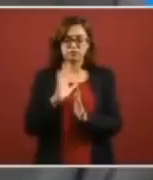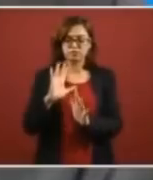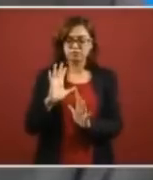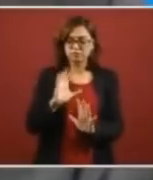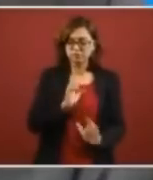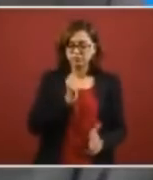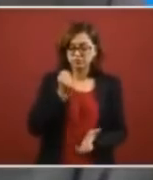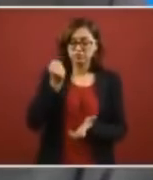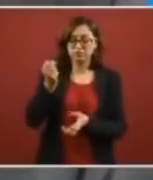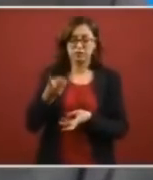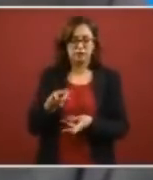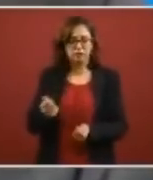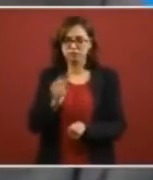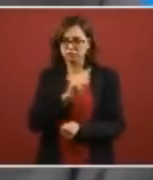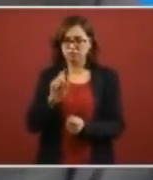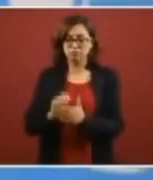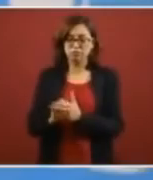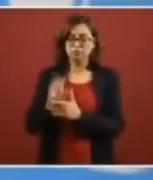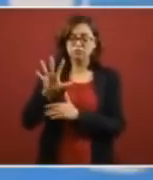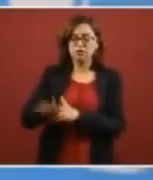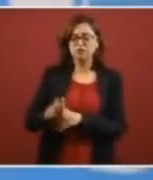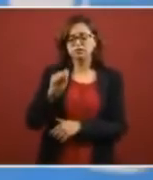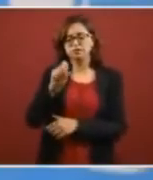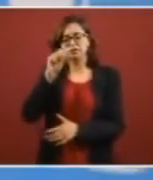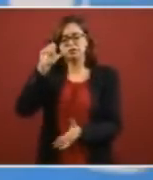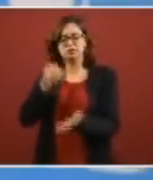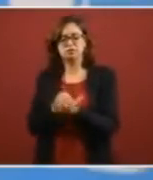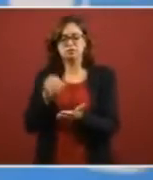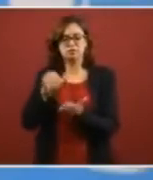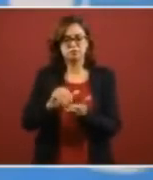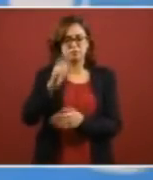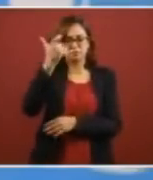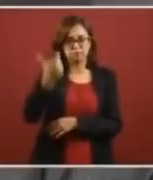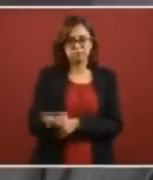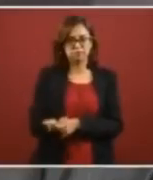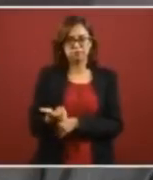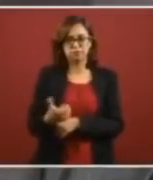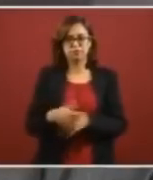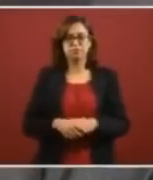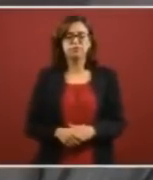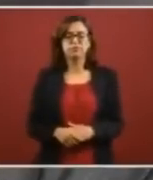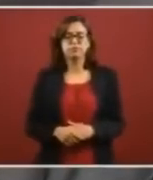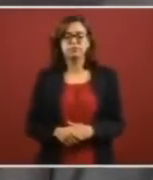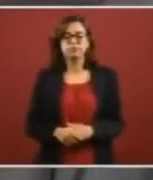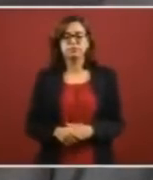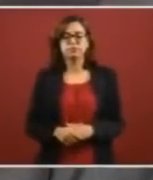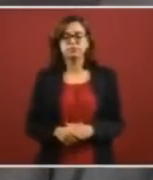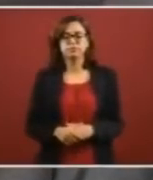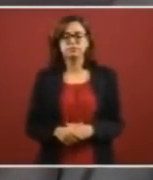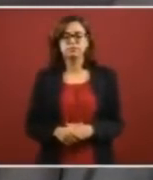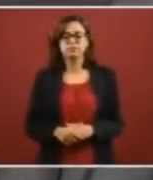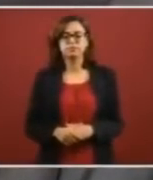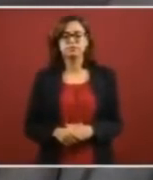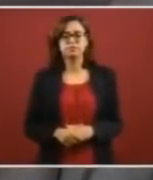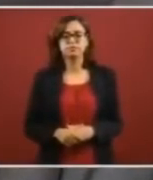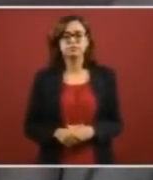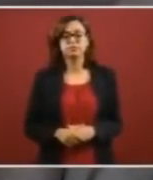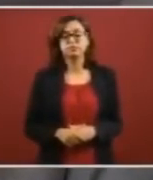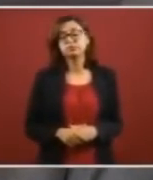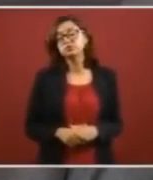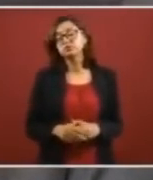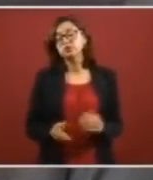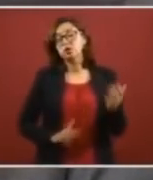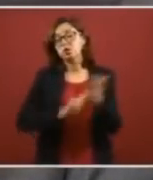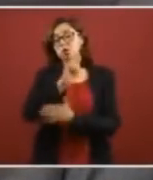no gasto de 60,000 millones de pesos. El programa Jóvenes Construyendo